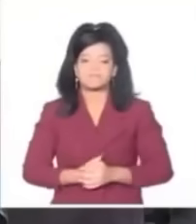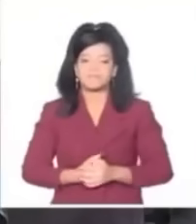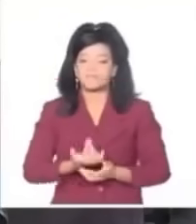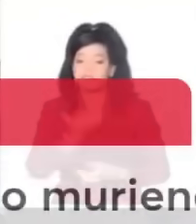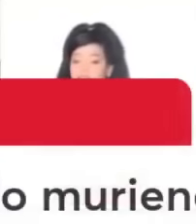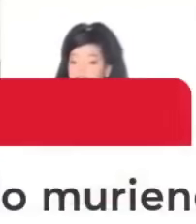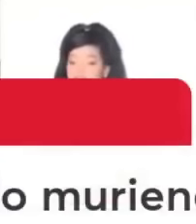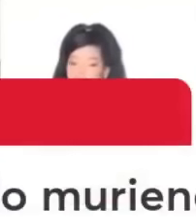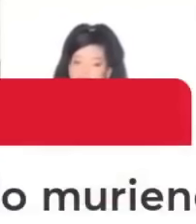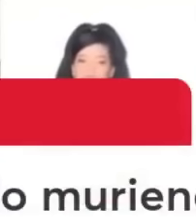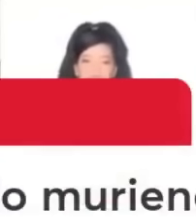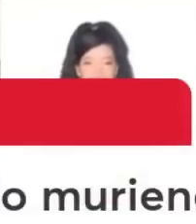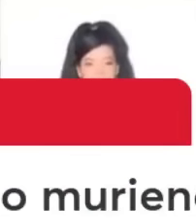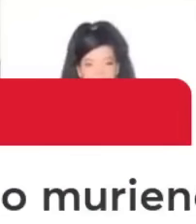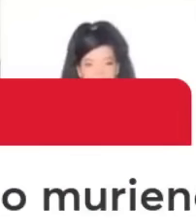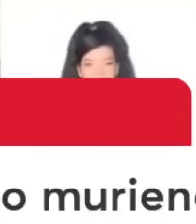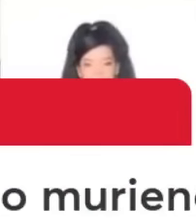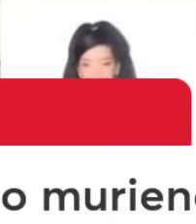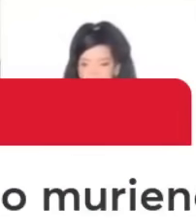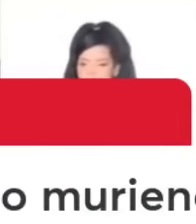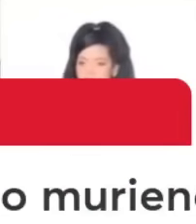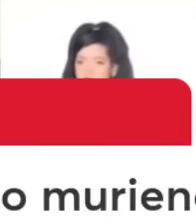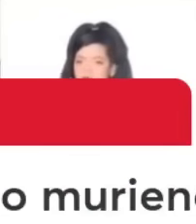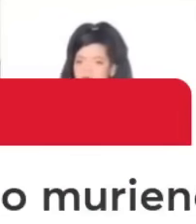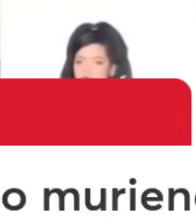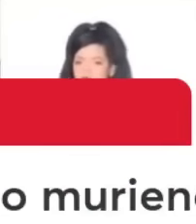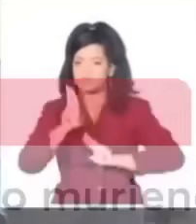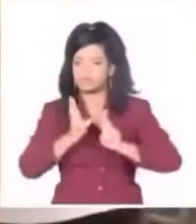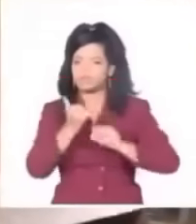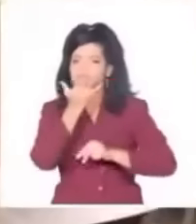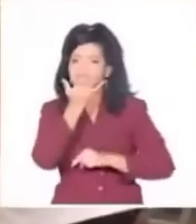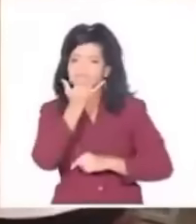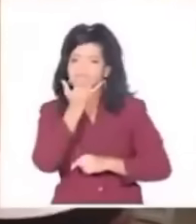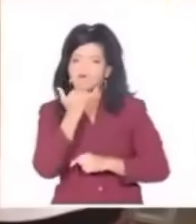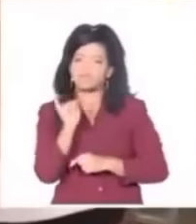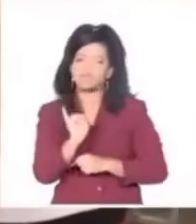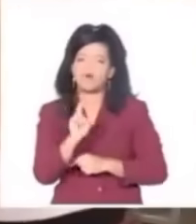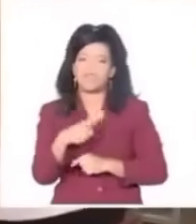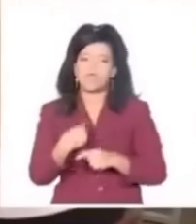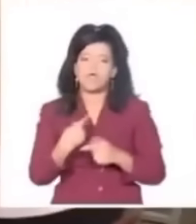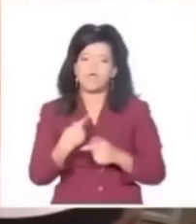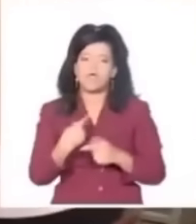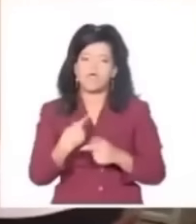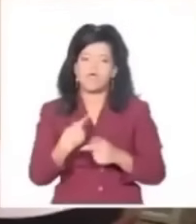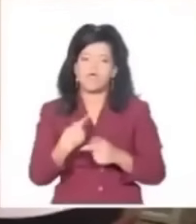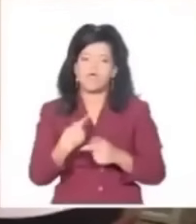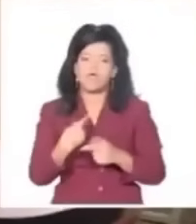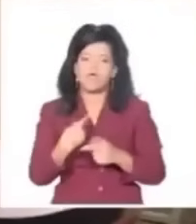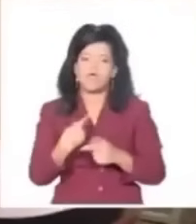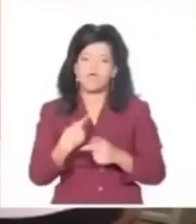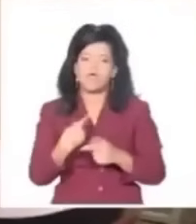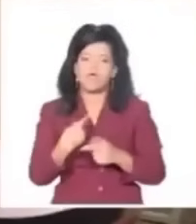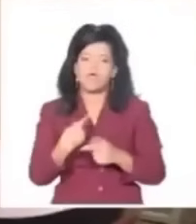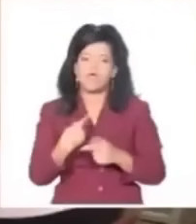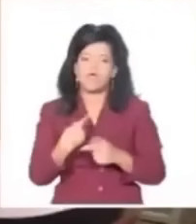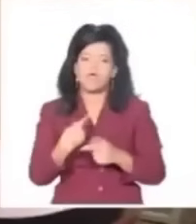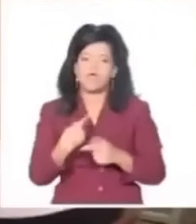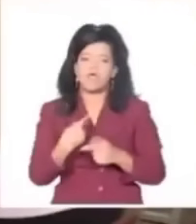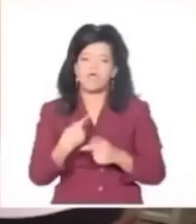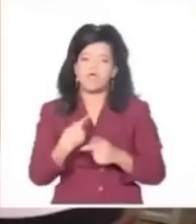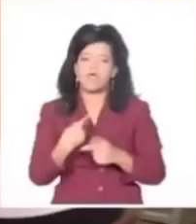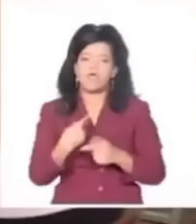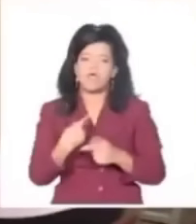que tenemos y que las dificultades nunca nos venzan dificultades nunca nos venza no